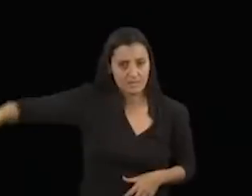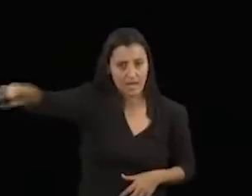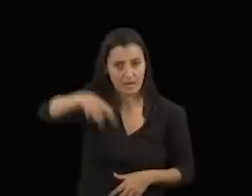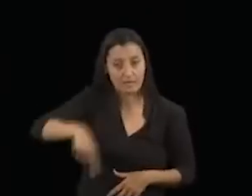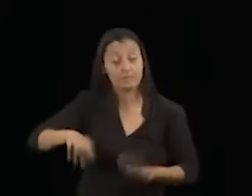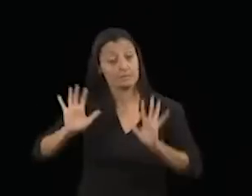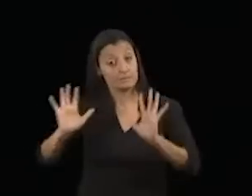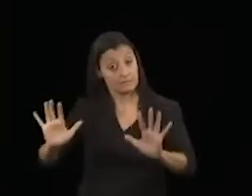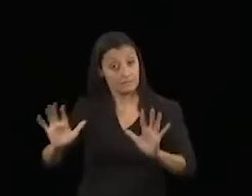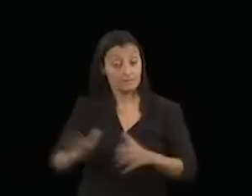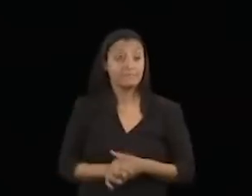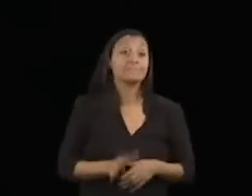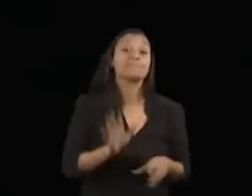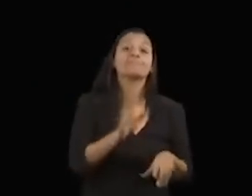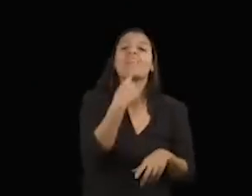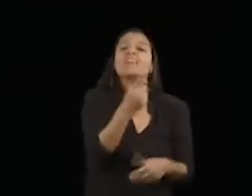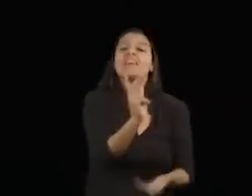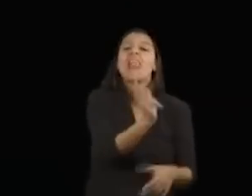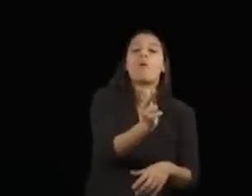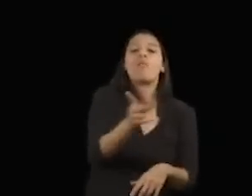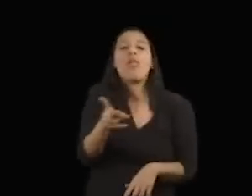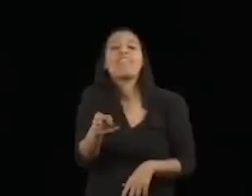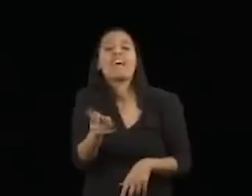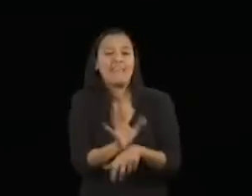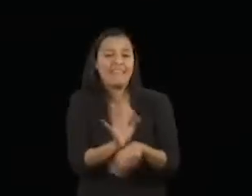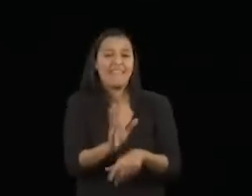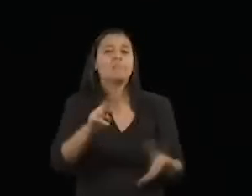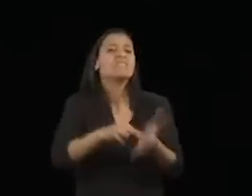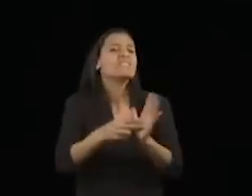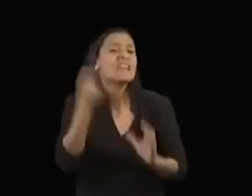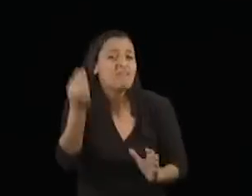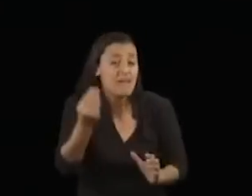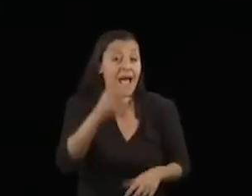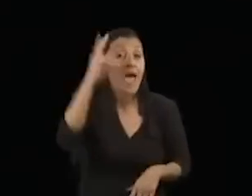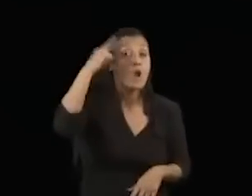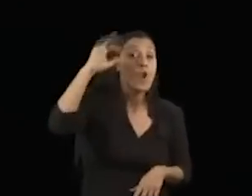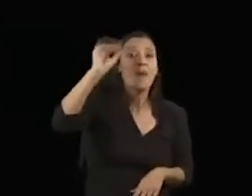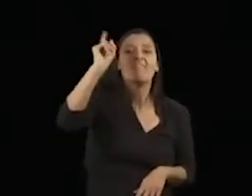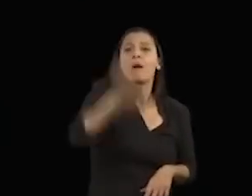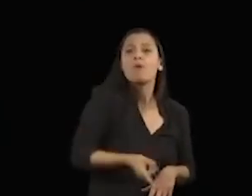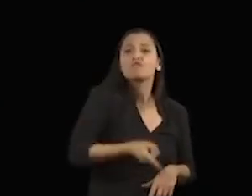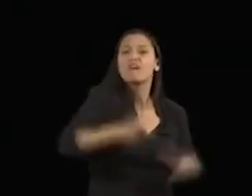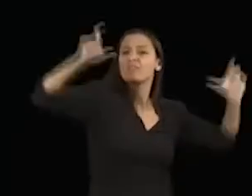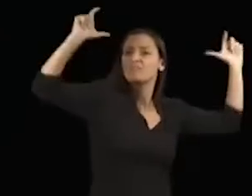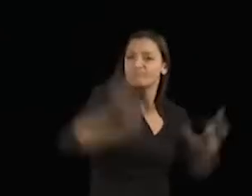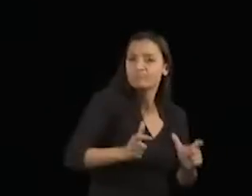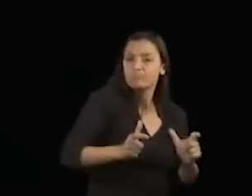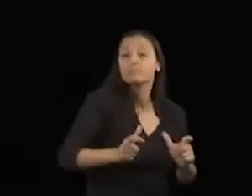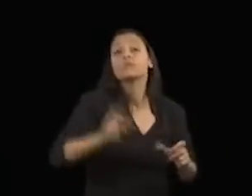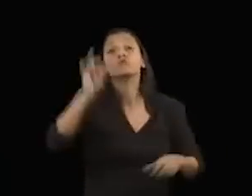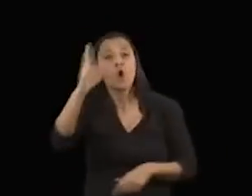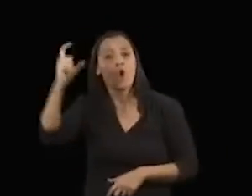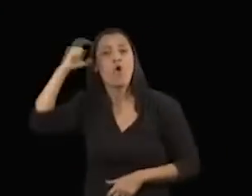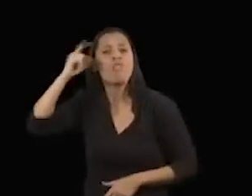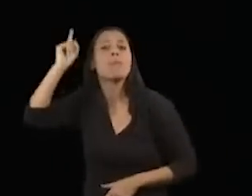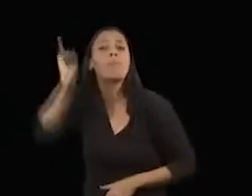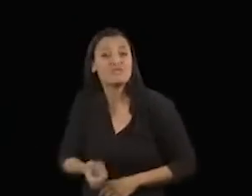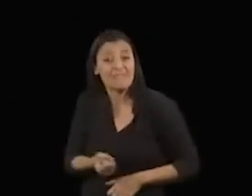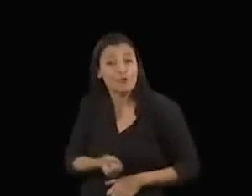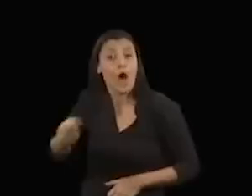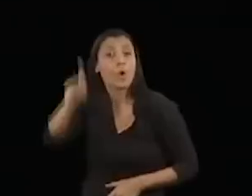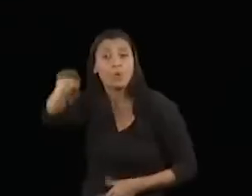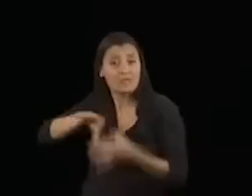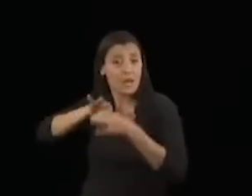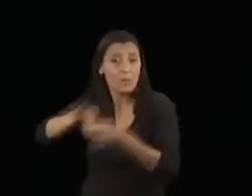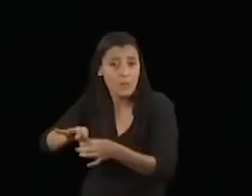Bueno, licuadora y tijerita. El 90% del ajuste es motosierra y solamente el 10% del ajuste, solo